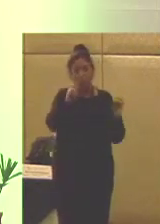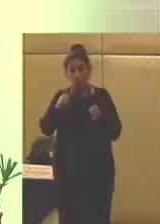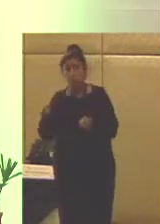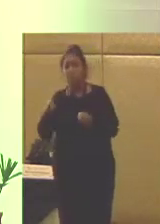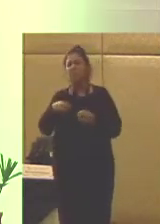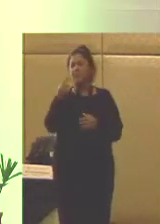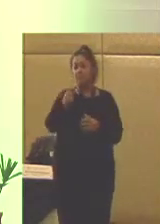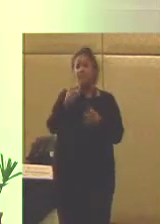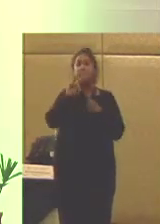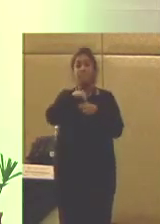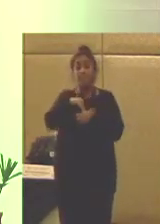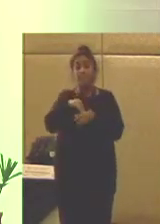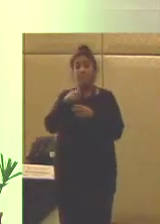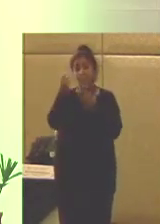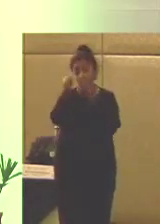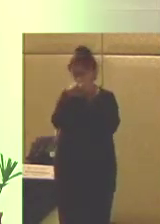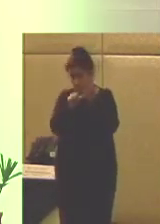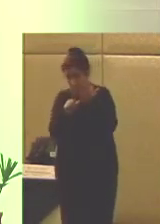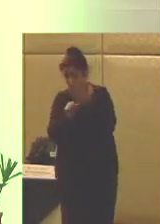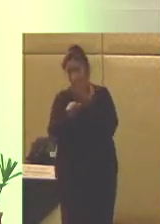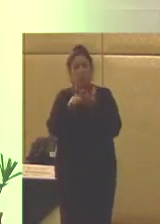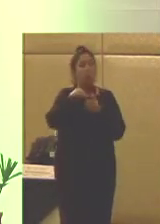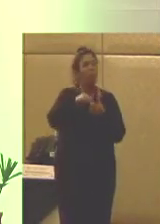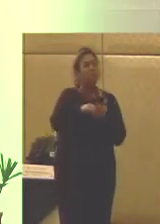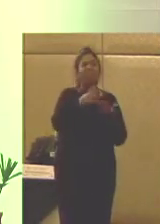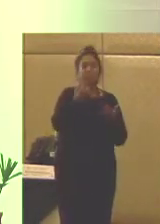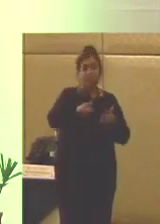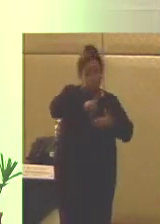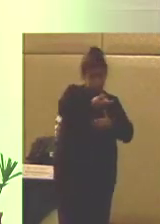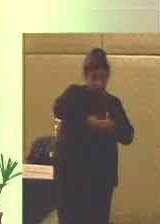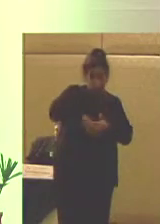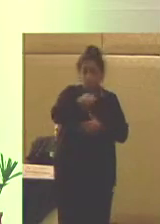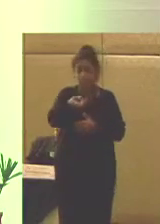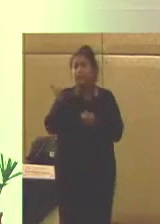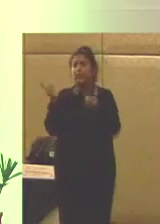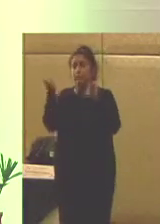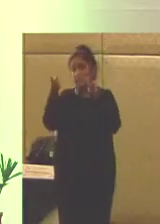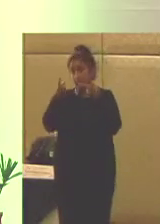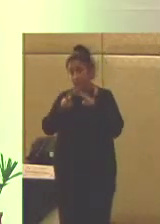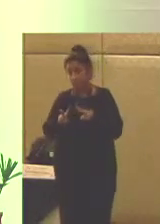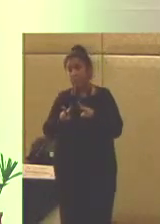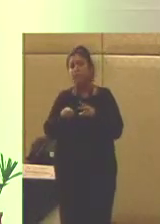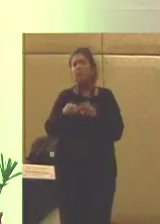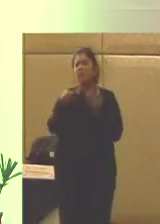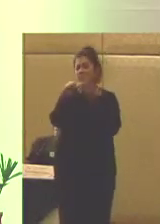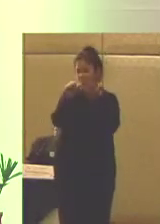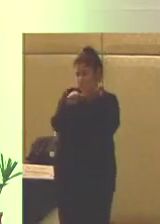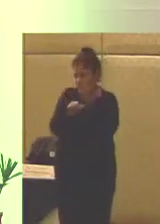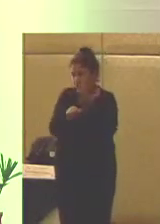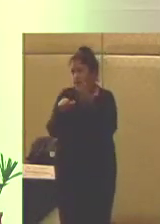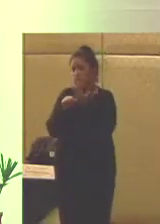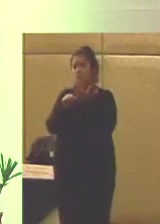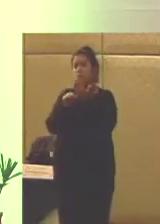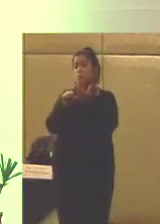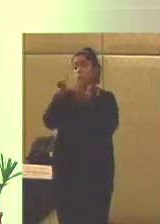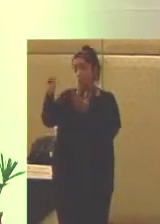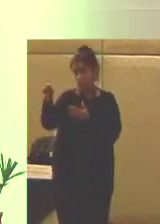Finanzas y el Ministerio del Interior en México, y denominado Secretaría de Gobernación, por un lado para la operación y